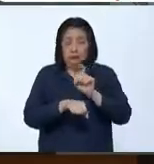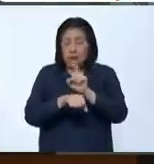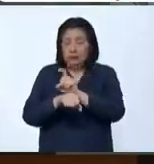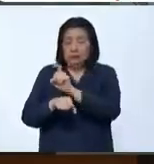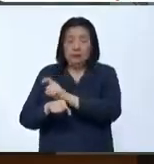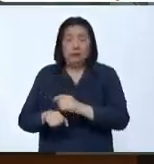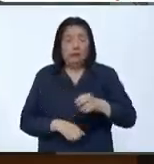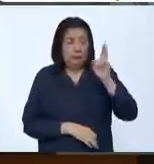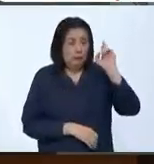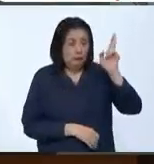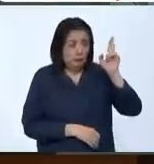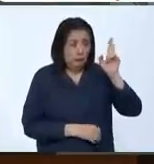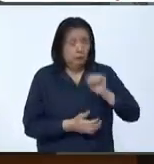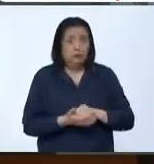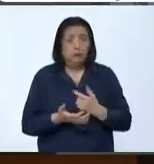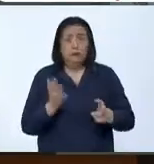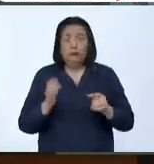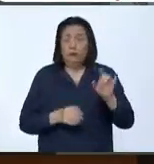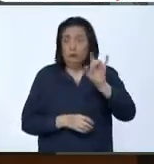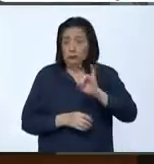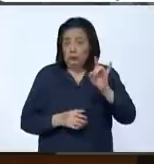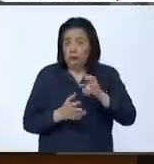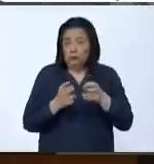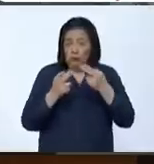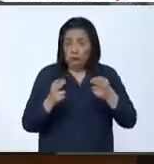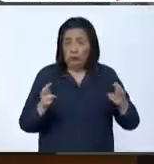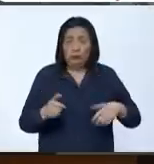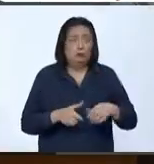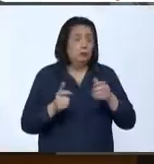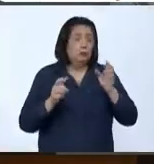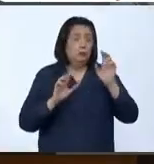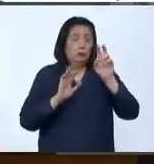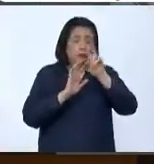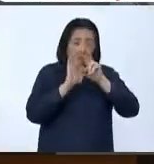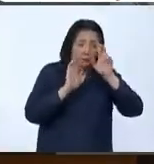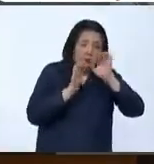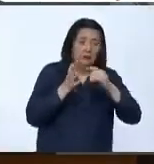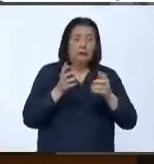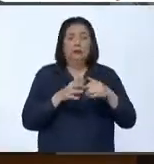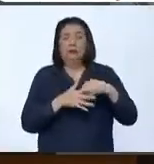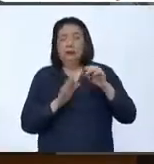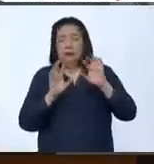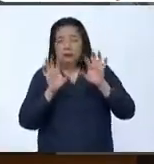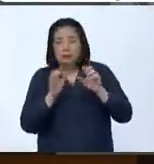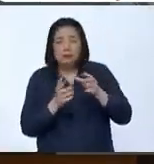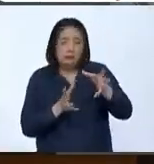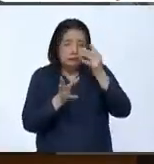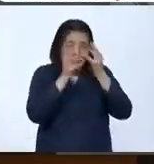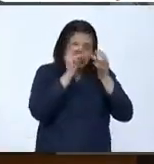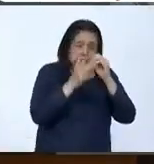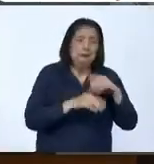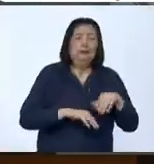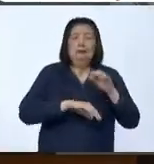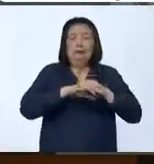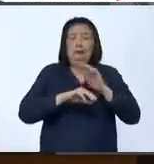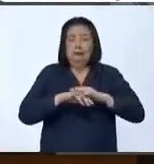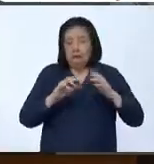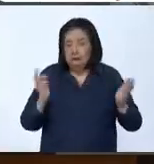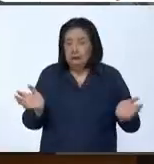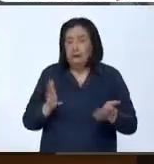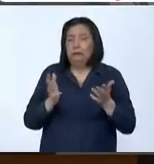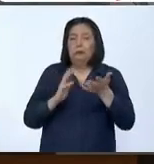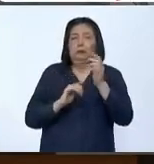capacitará a los docentes en el uso de recursos audiovisuales y estrategias de adquisición del idioma inglés y se